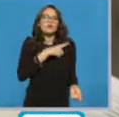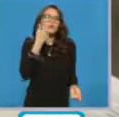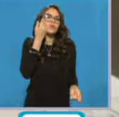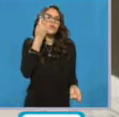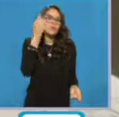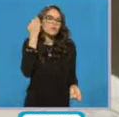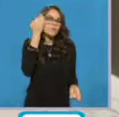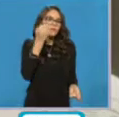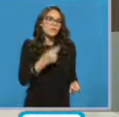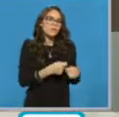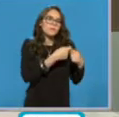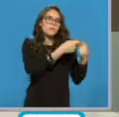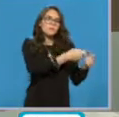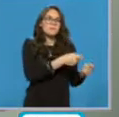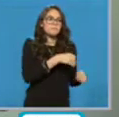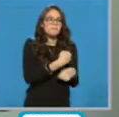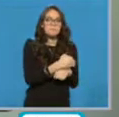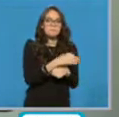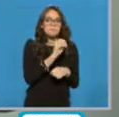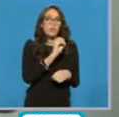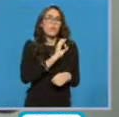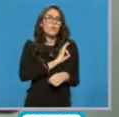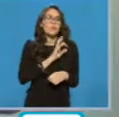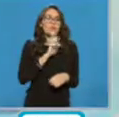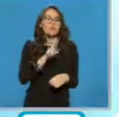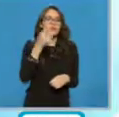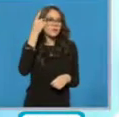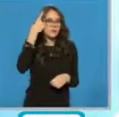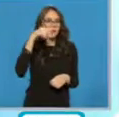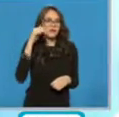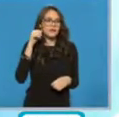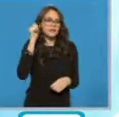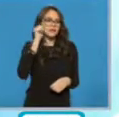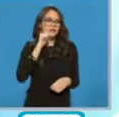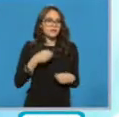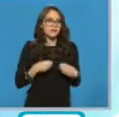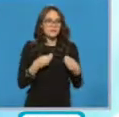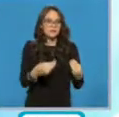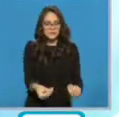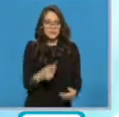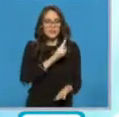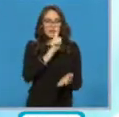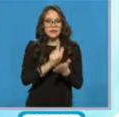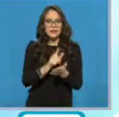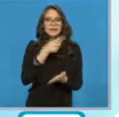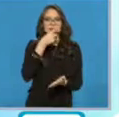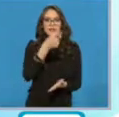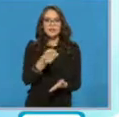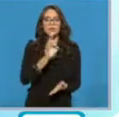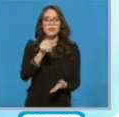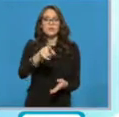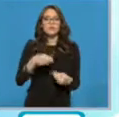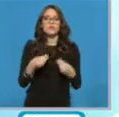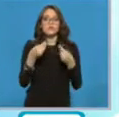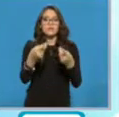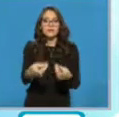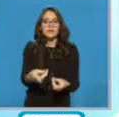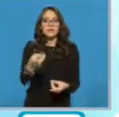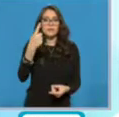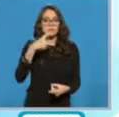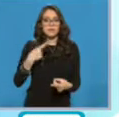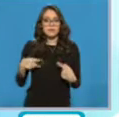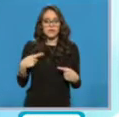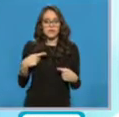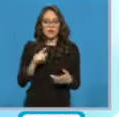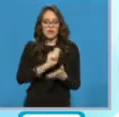tiempo, que podría ser por mucho, vitalicio. De hecho, la ley dice que si tú le das algo en usufructo a una persona y no se especifica el